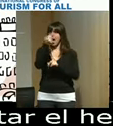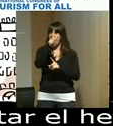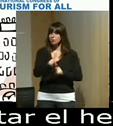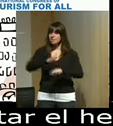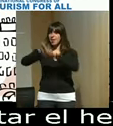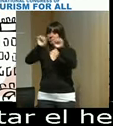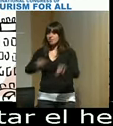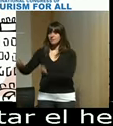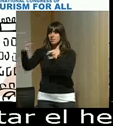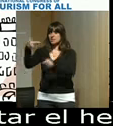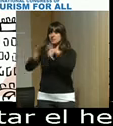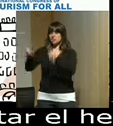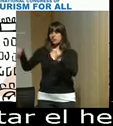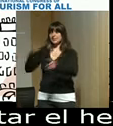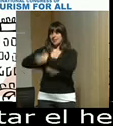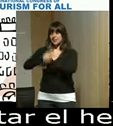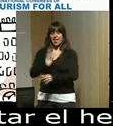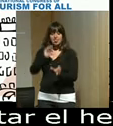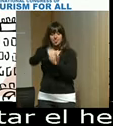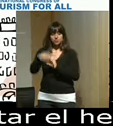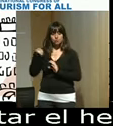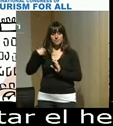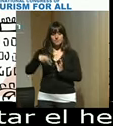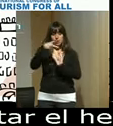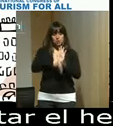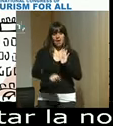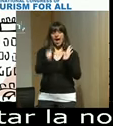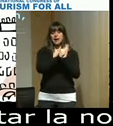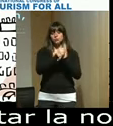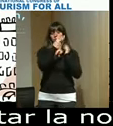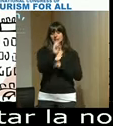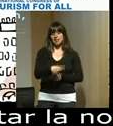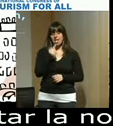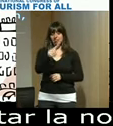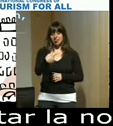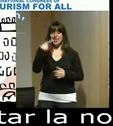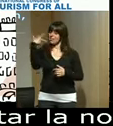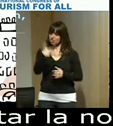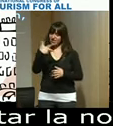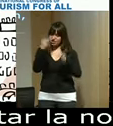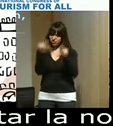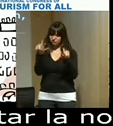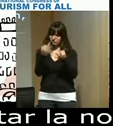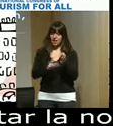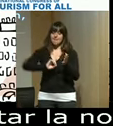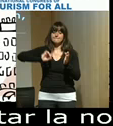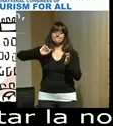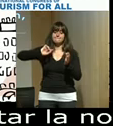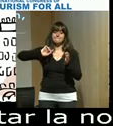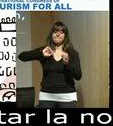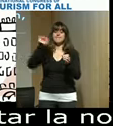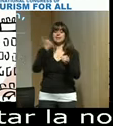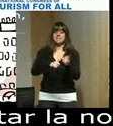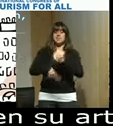de las Personas con Discapacidad, que en su artículo 30 recoge como derecho la participación en la vida cultural, las actividades recreativas,